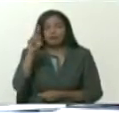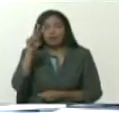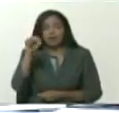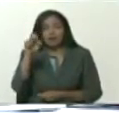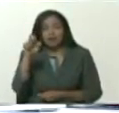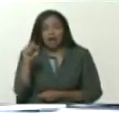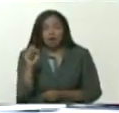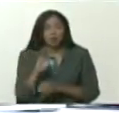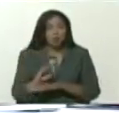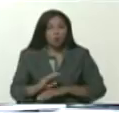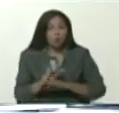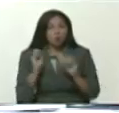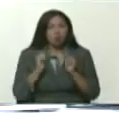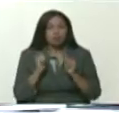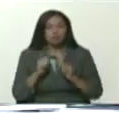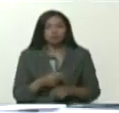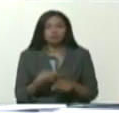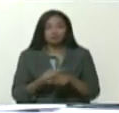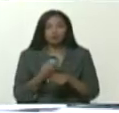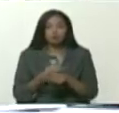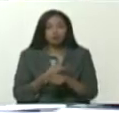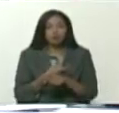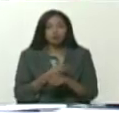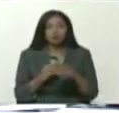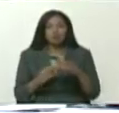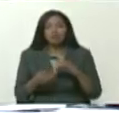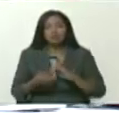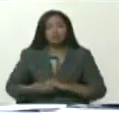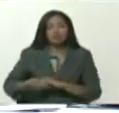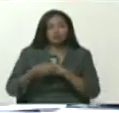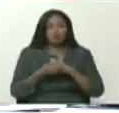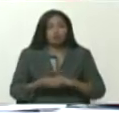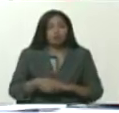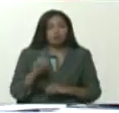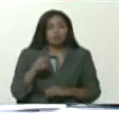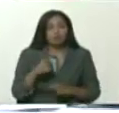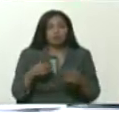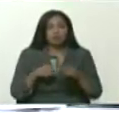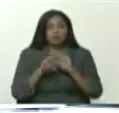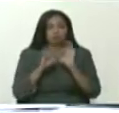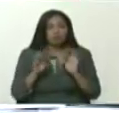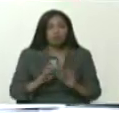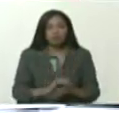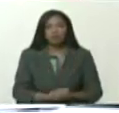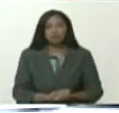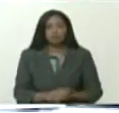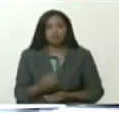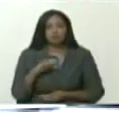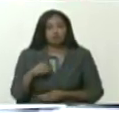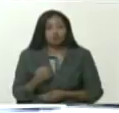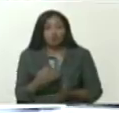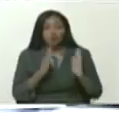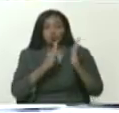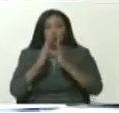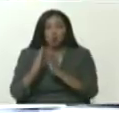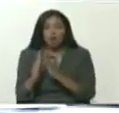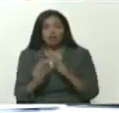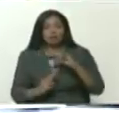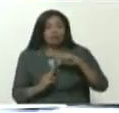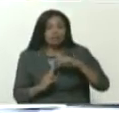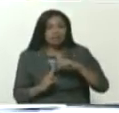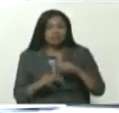¿verdad?, y el gobernador de Trujillo. Desde allí del sur del lago vamos a hacer la distribución hacia los estados